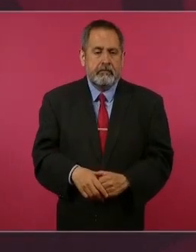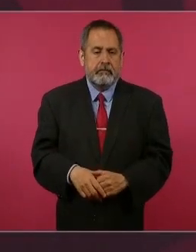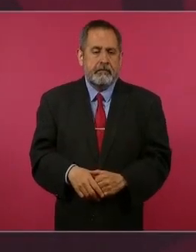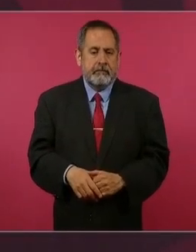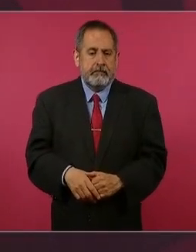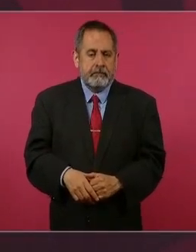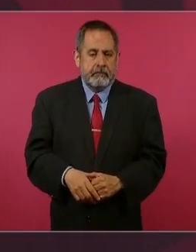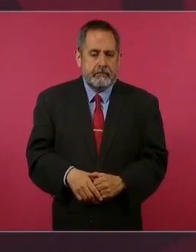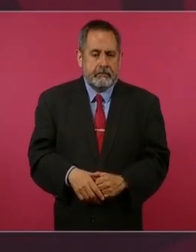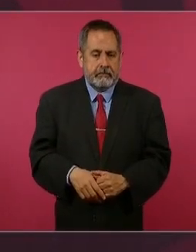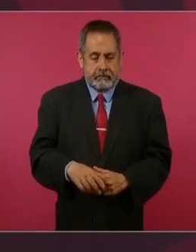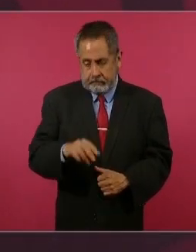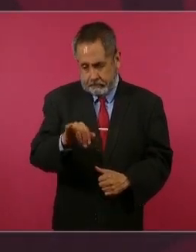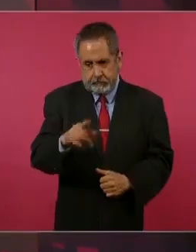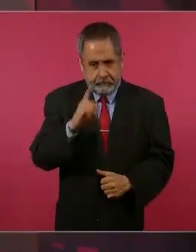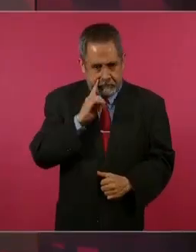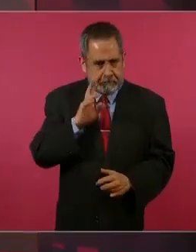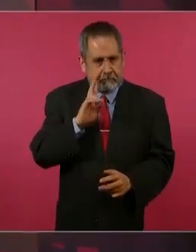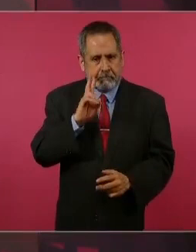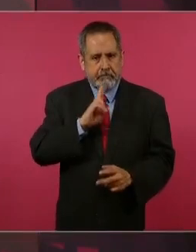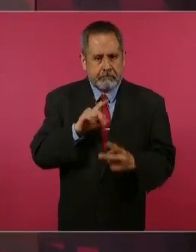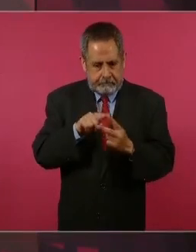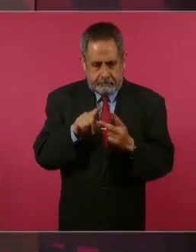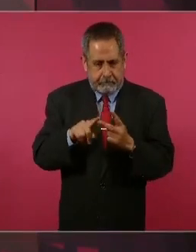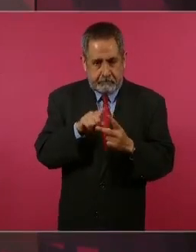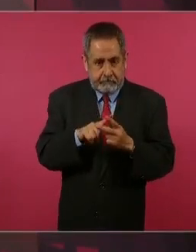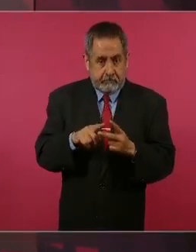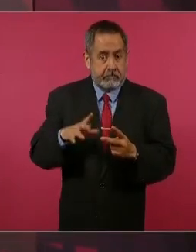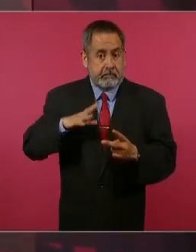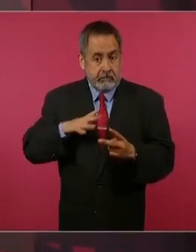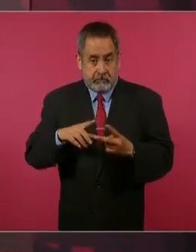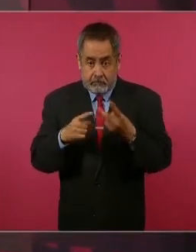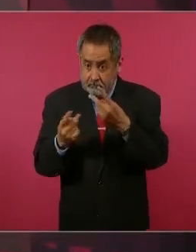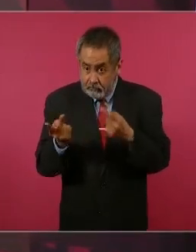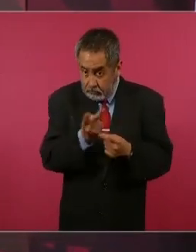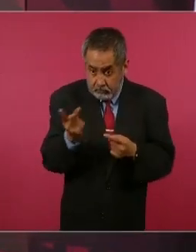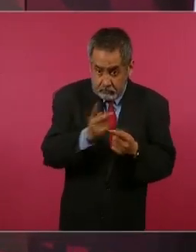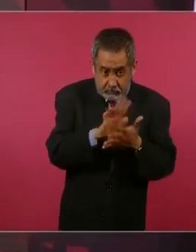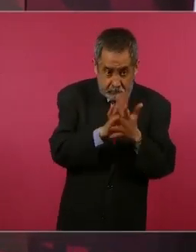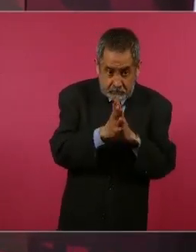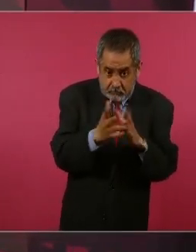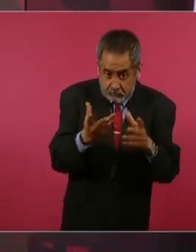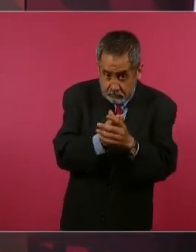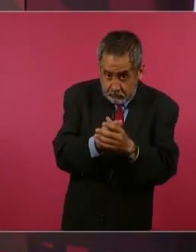ver si existe alguna relación o no